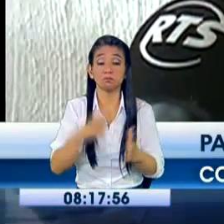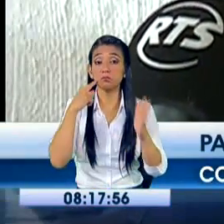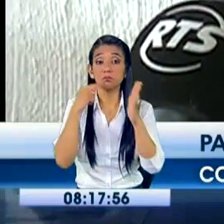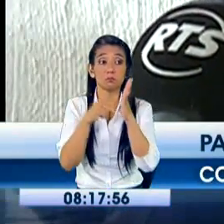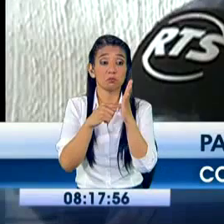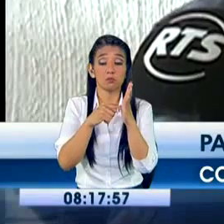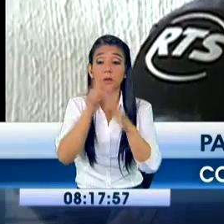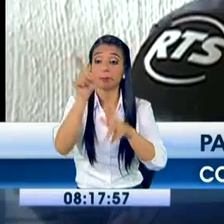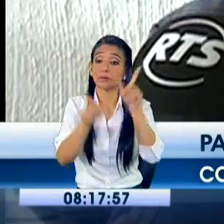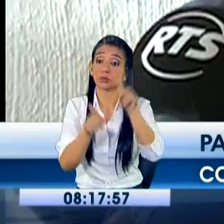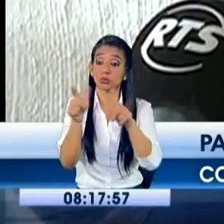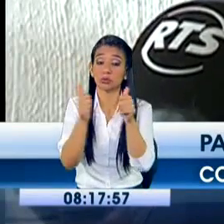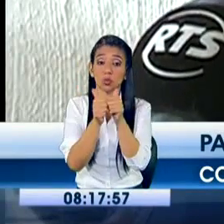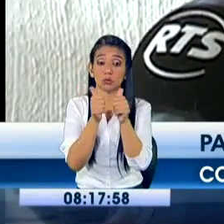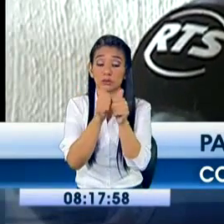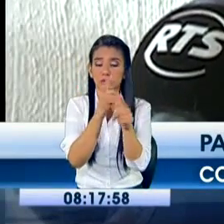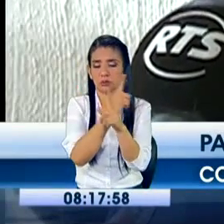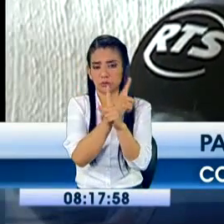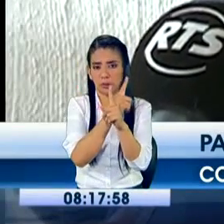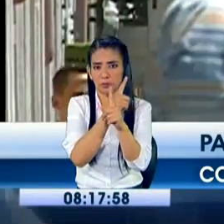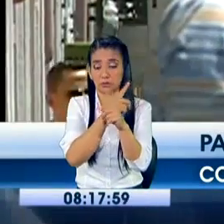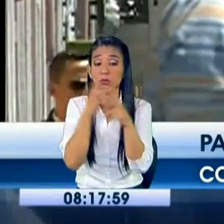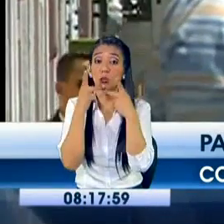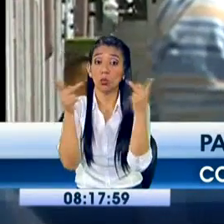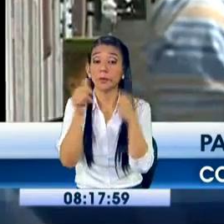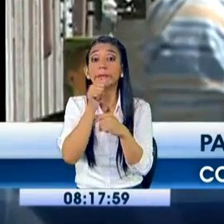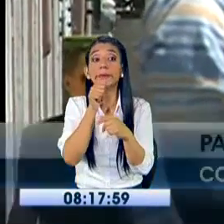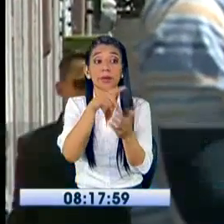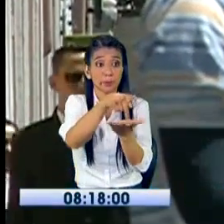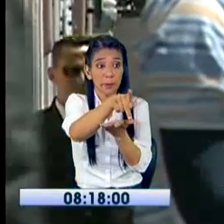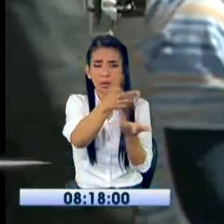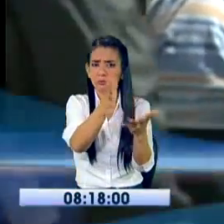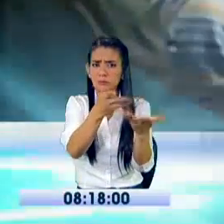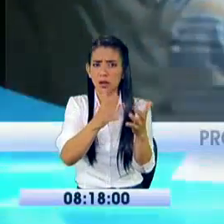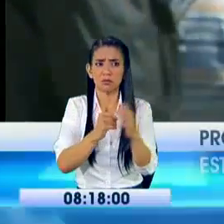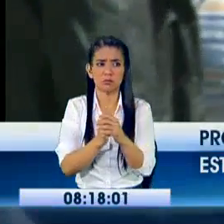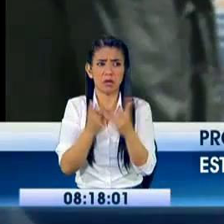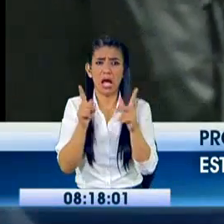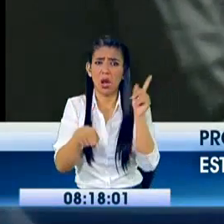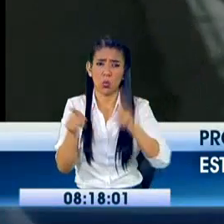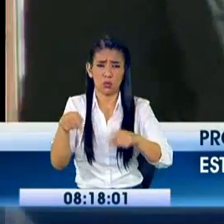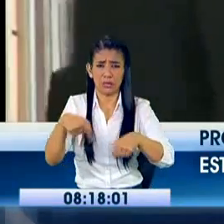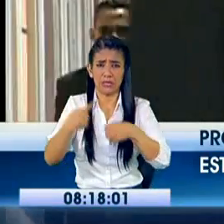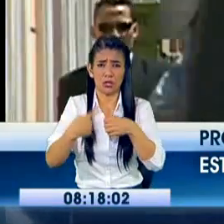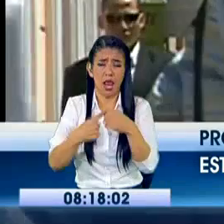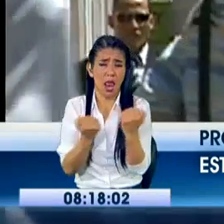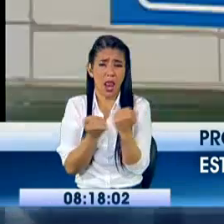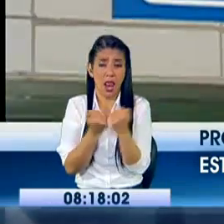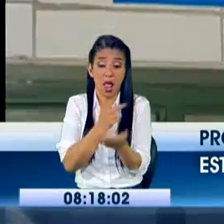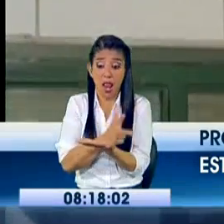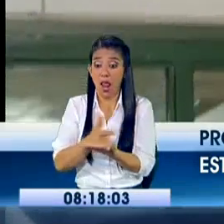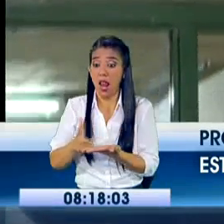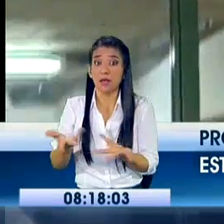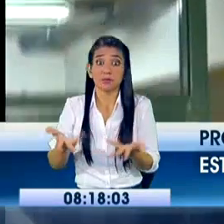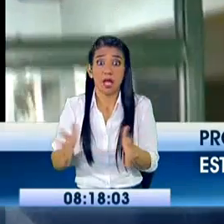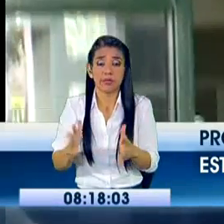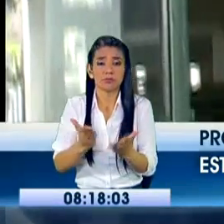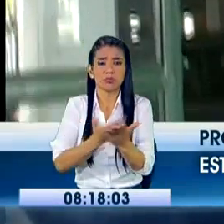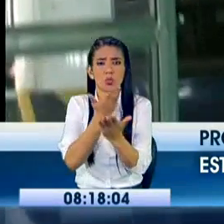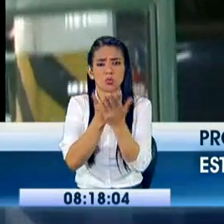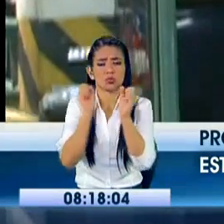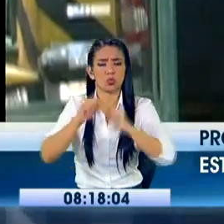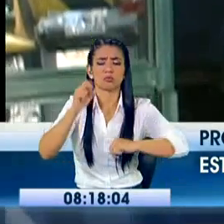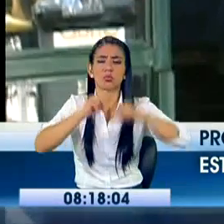del tráfico. Y hace falta evidentemente que el sector privado también invierta en este sector a través de los incentivos que estamos